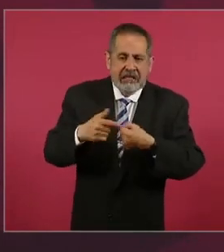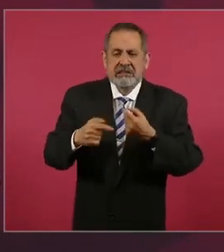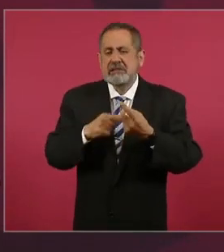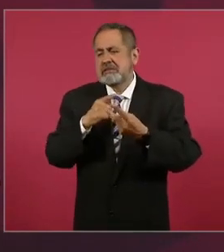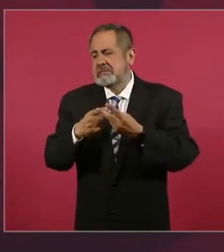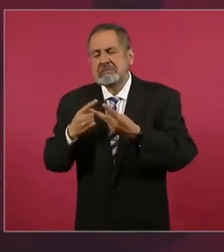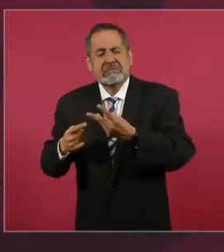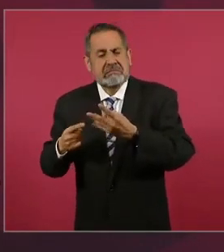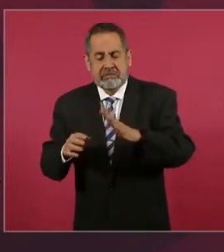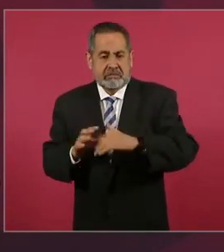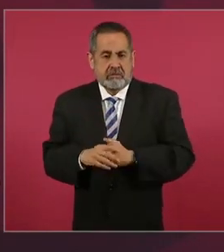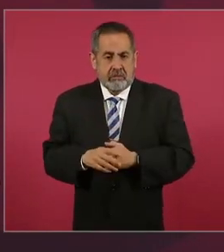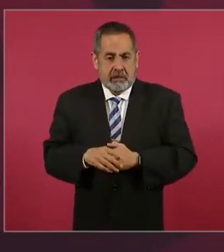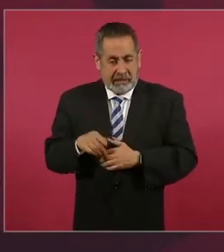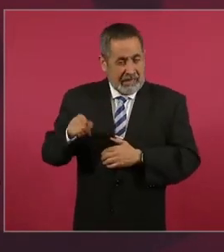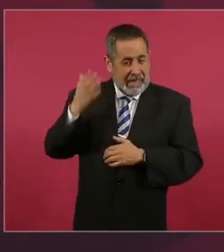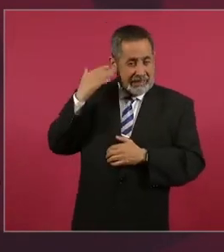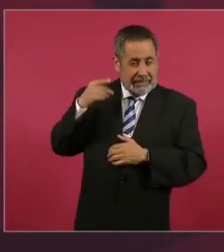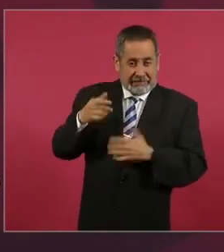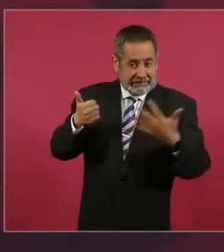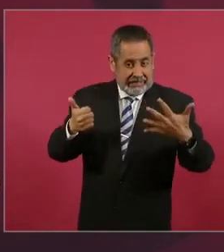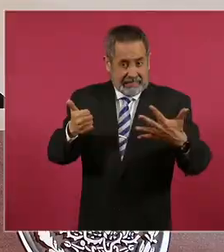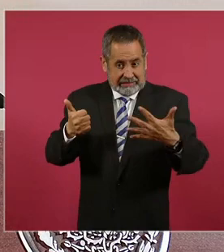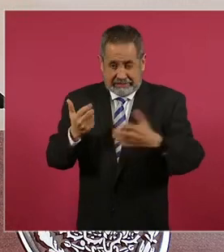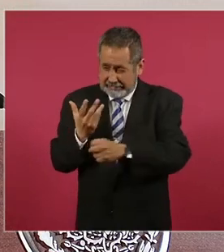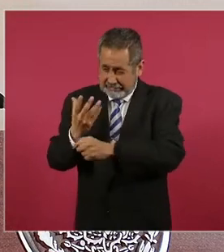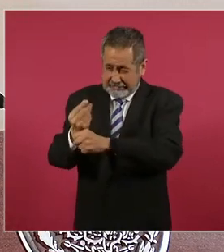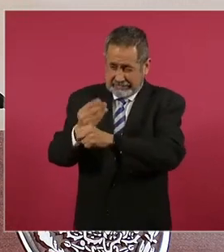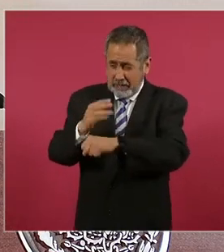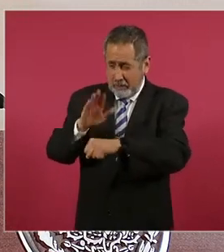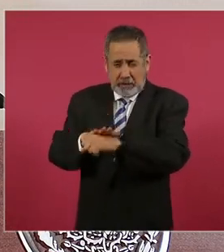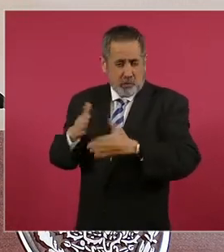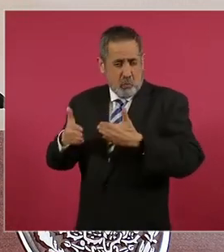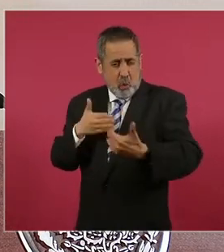Hemos modernizado las 6 refinerías que teníamos, que heredamos,